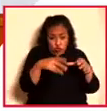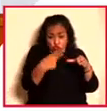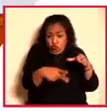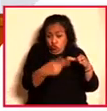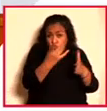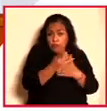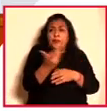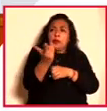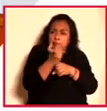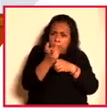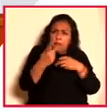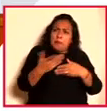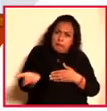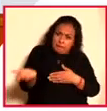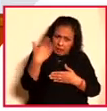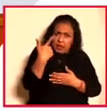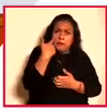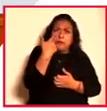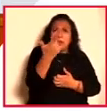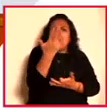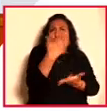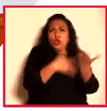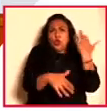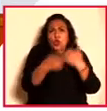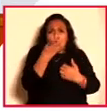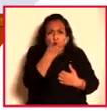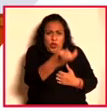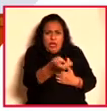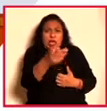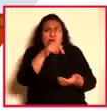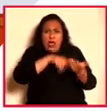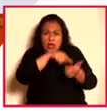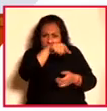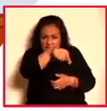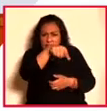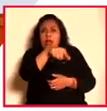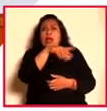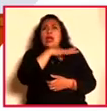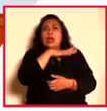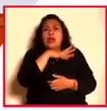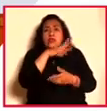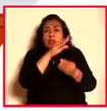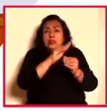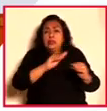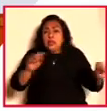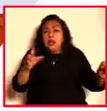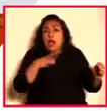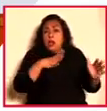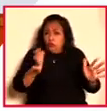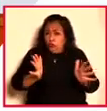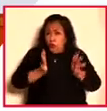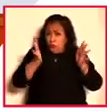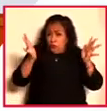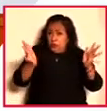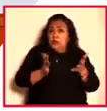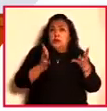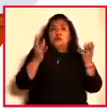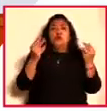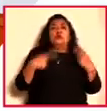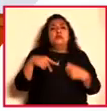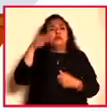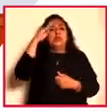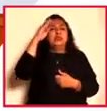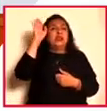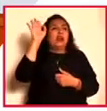a la gente que vengan a ver todo eso que tenemos ahí en nuestro, el desierto tiene muchas sorpresas. Mucha gente piensa que haber el desierto